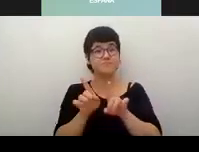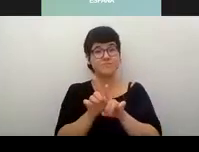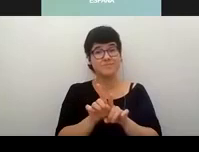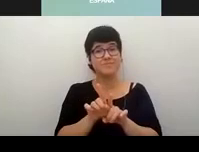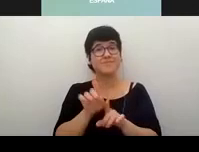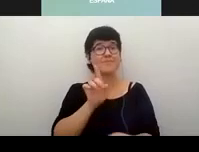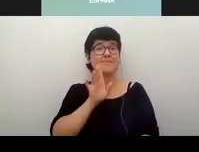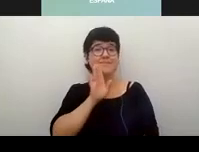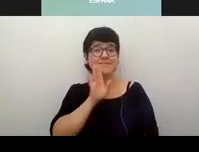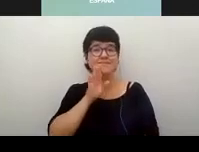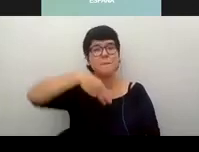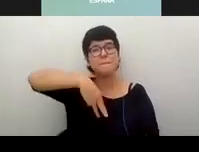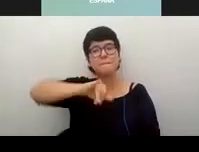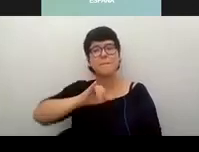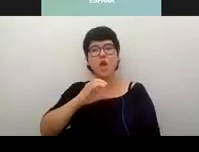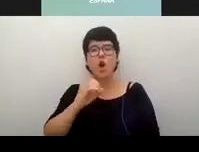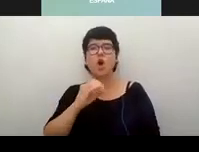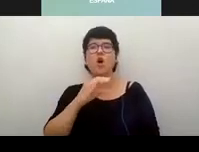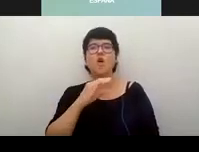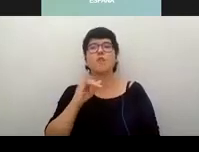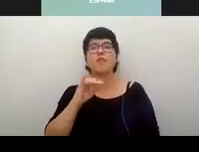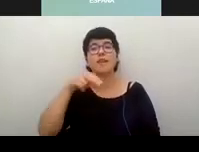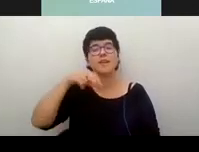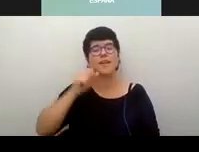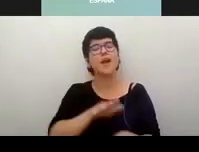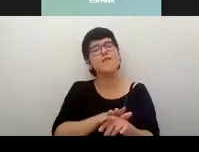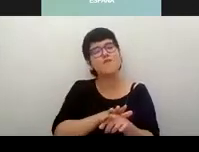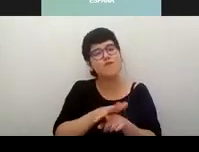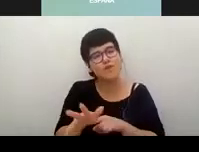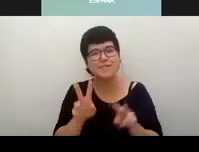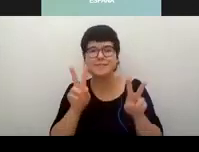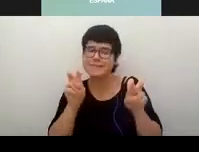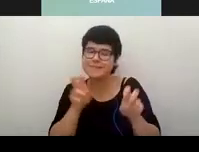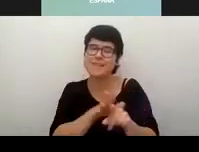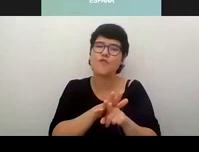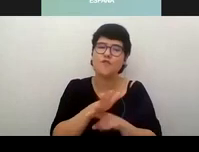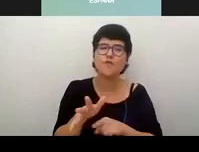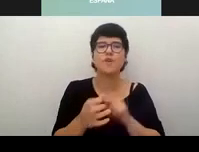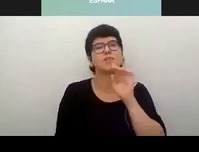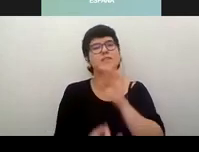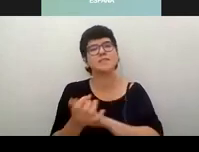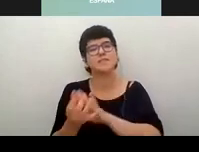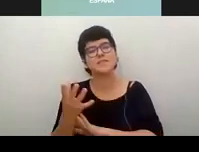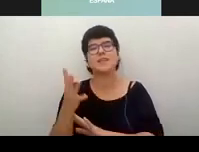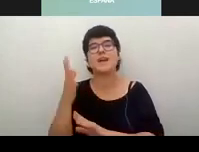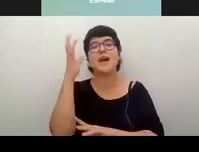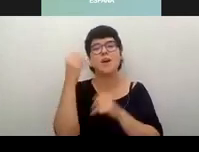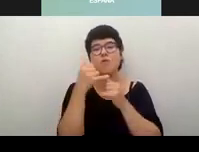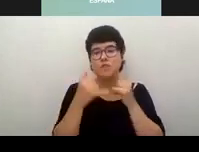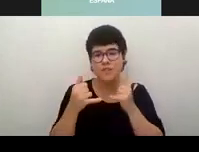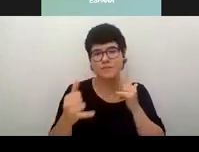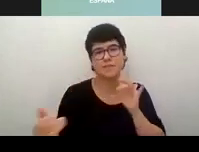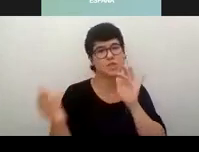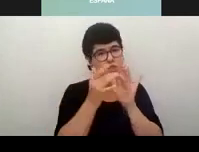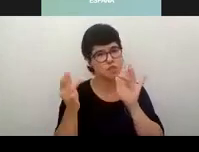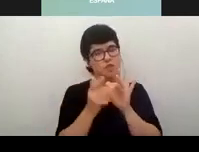sobre la producción de estos neurotransmisores y de determinadas hormonas. Se ha visto también que las